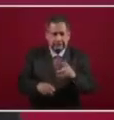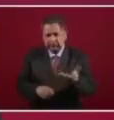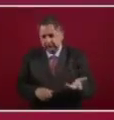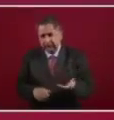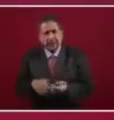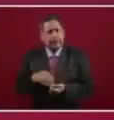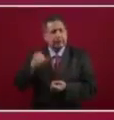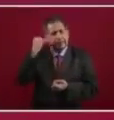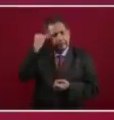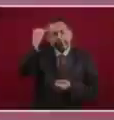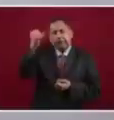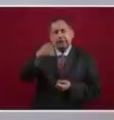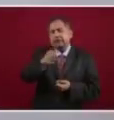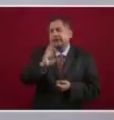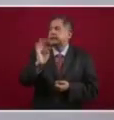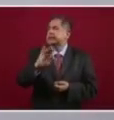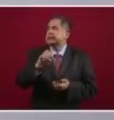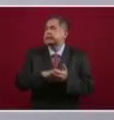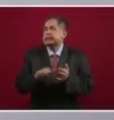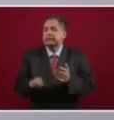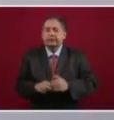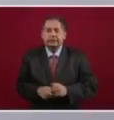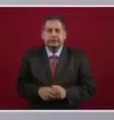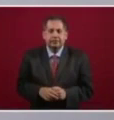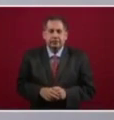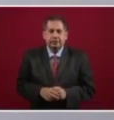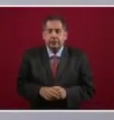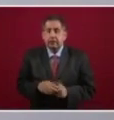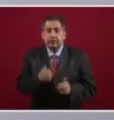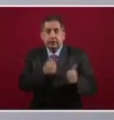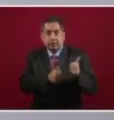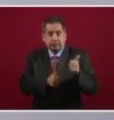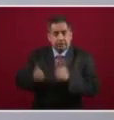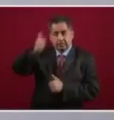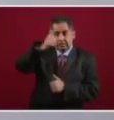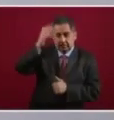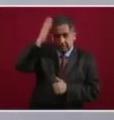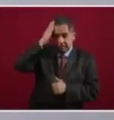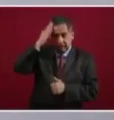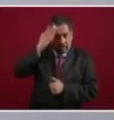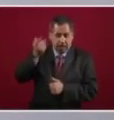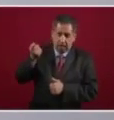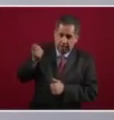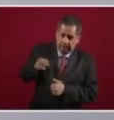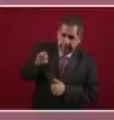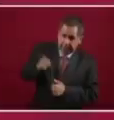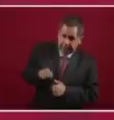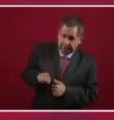Imagínense si desde arriba se ordena